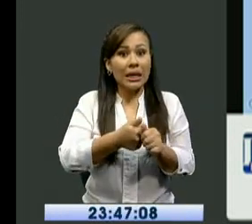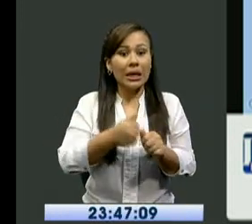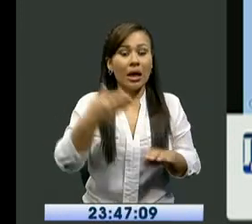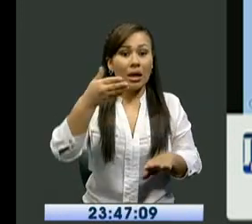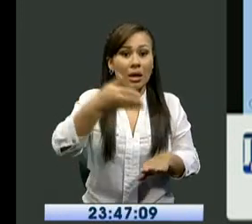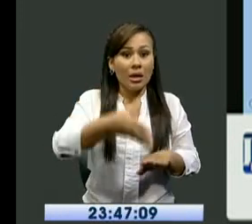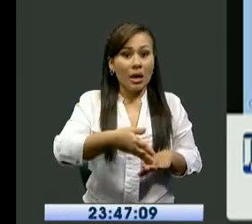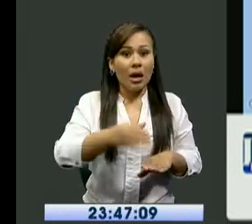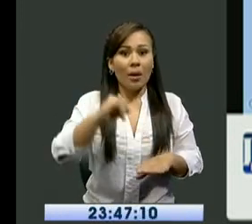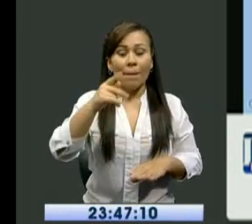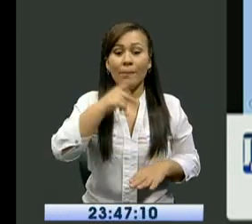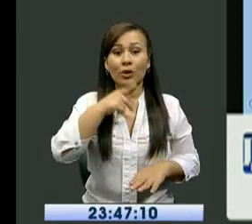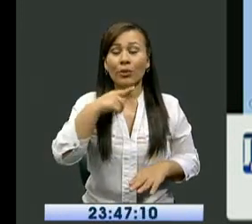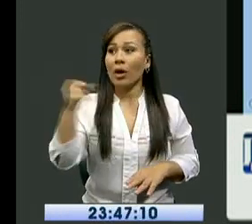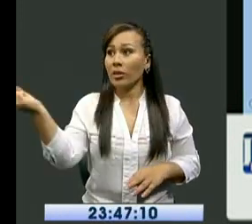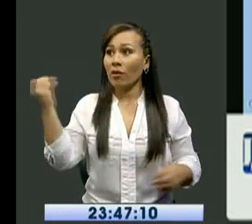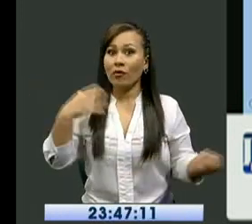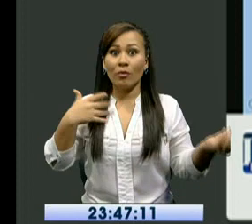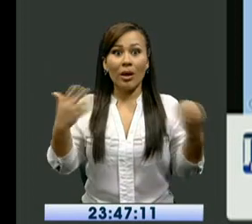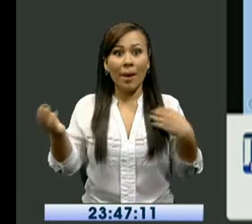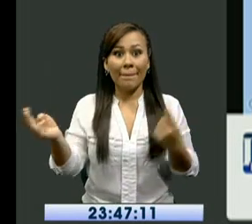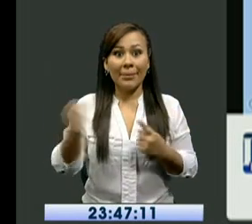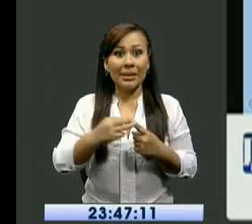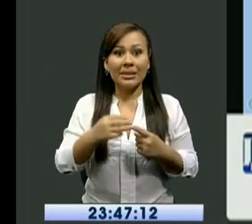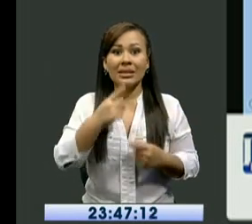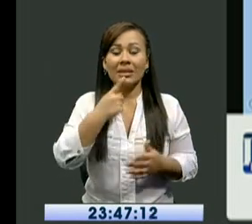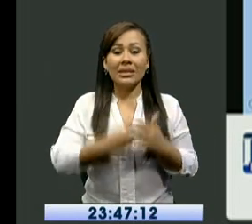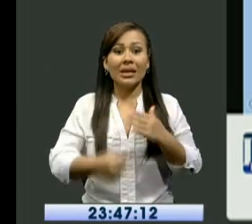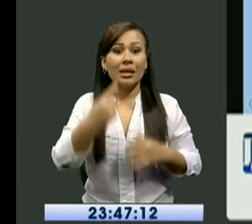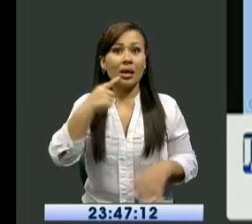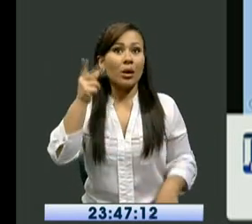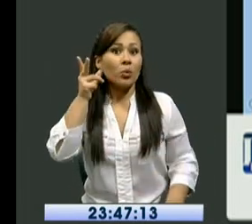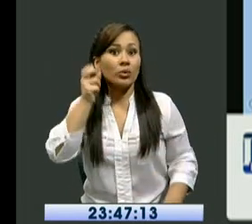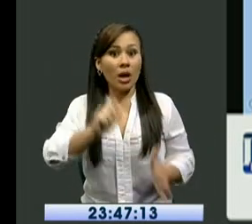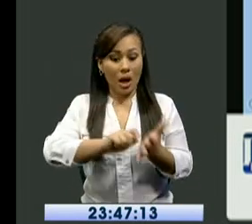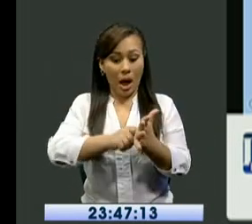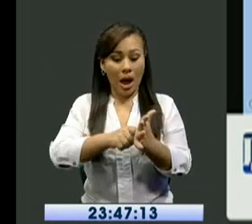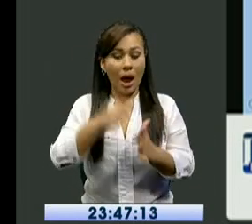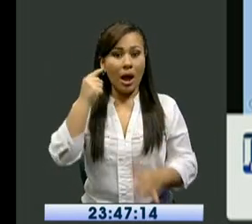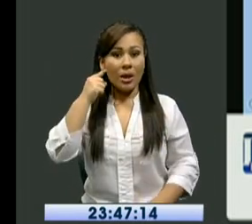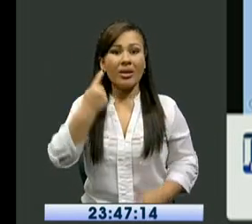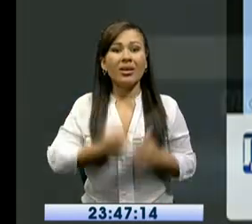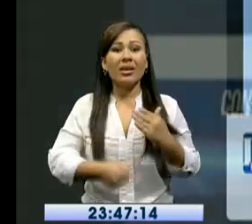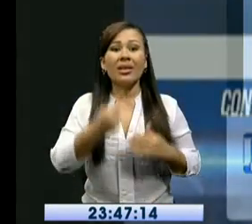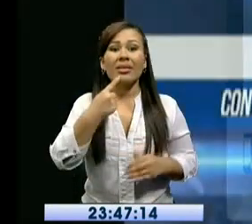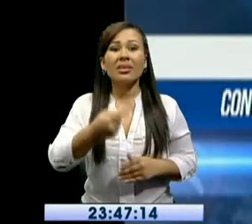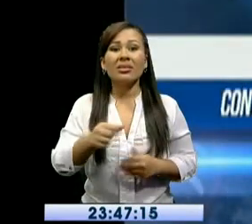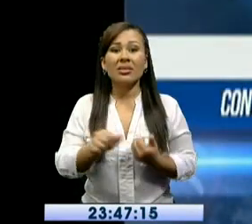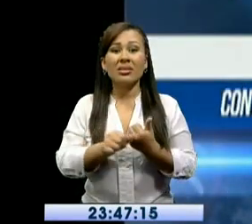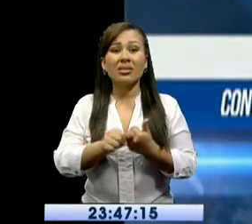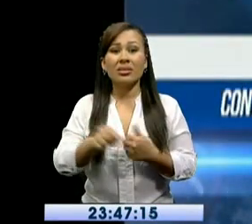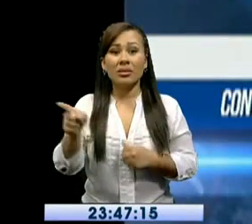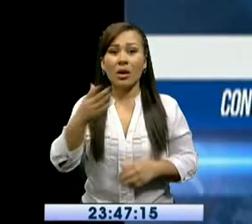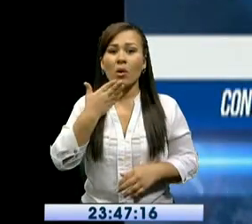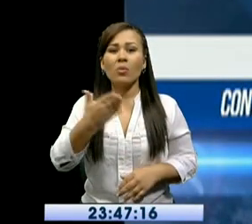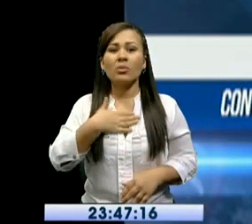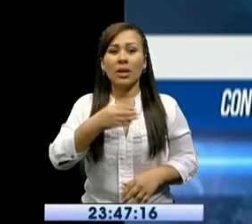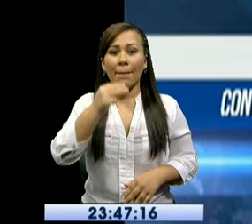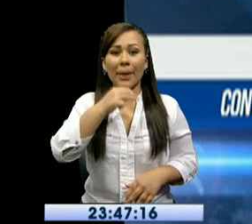Estamos por llegar a Puerto Viejo. ¿Te has enterado de algo? ¿Te han mandado algún mensaje? ¿Has oído radio por ahí, alguna cosa de lo que pueda suceder en Puerto Viejo o en Manta?